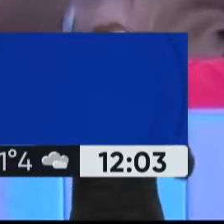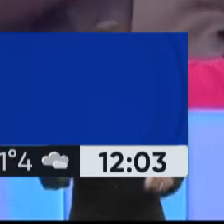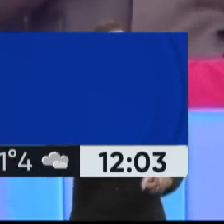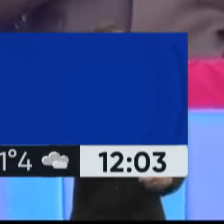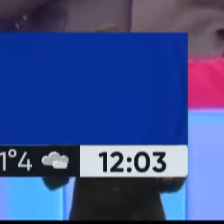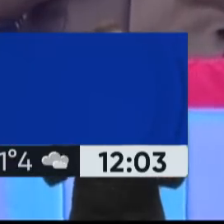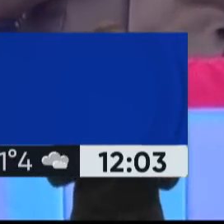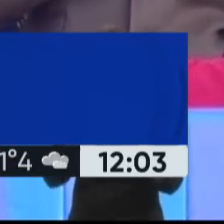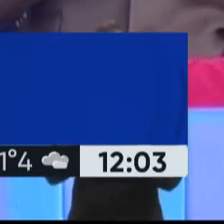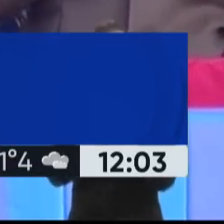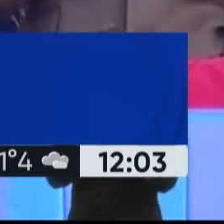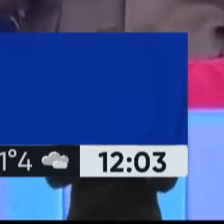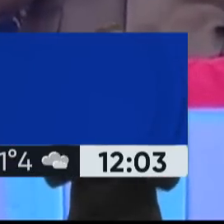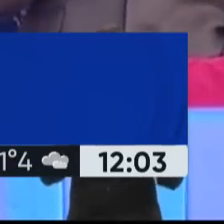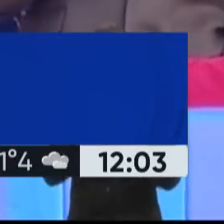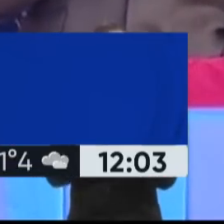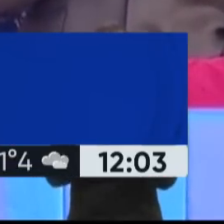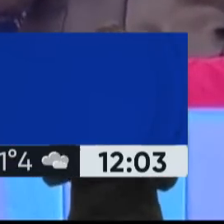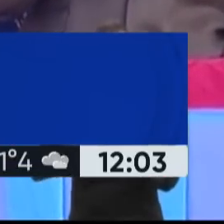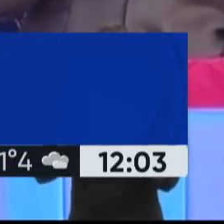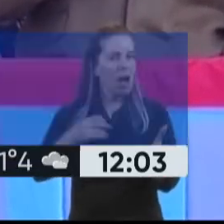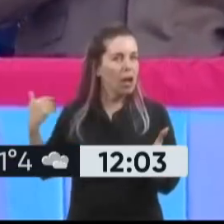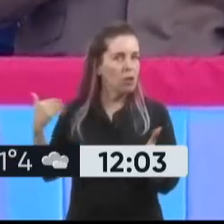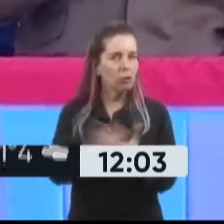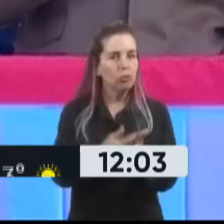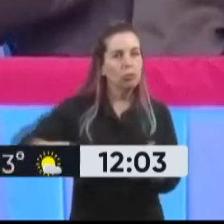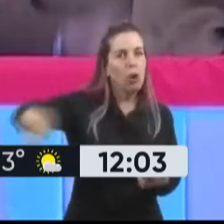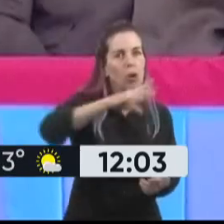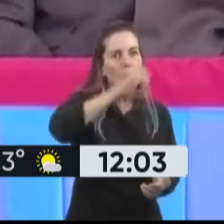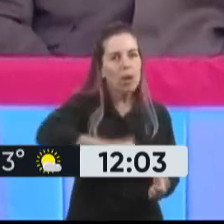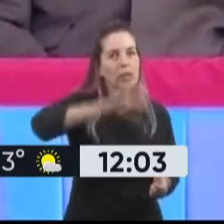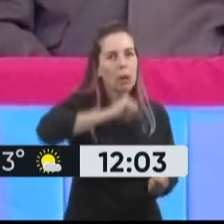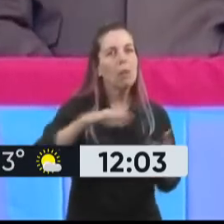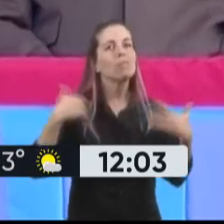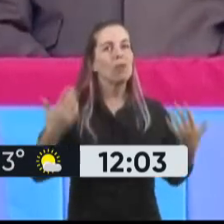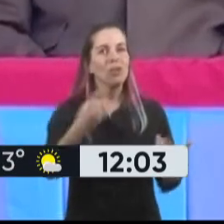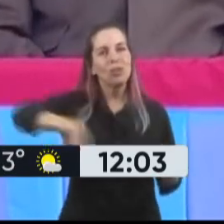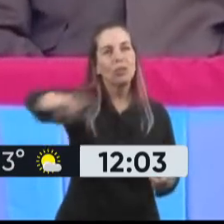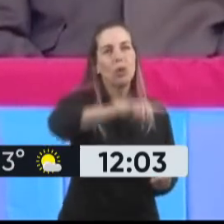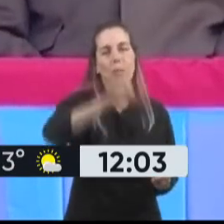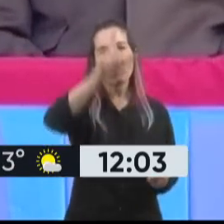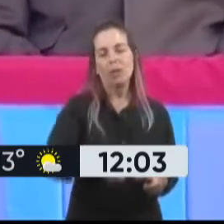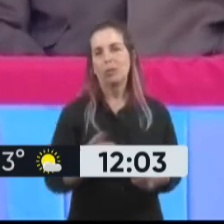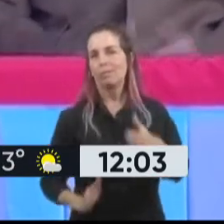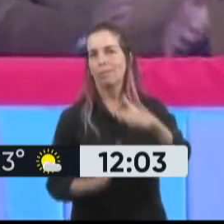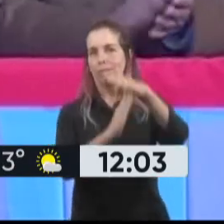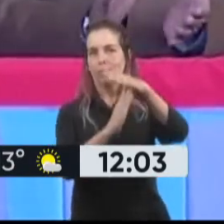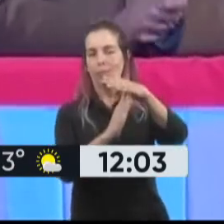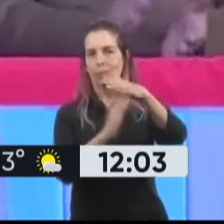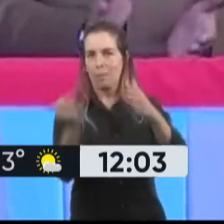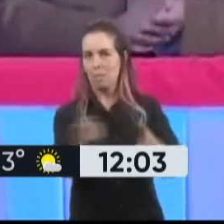estado cada vez más empinada, y por eso, sin duda, merecen ser llamados héroes.